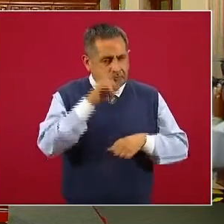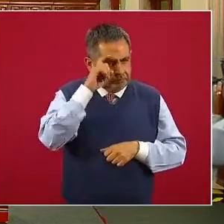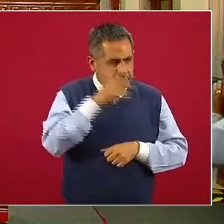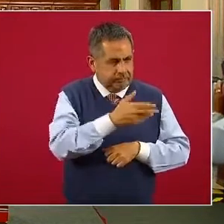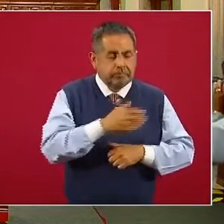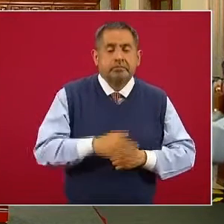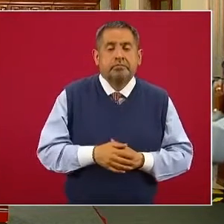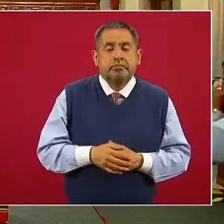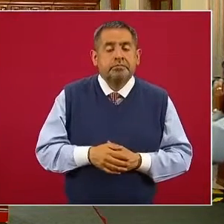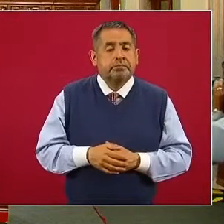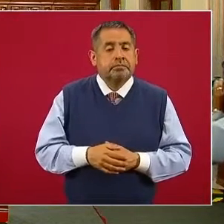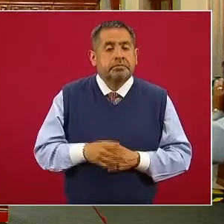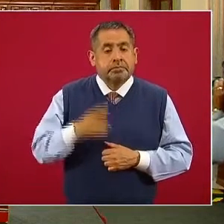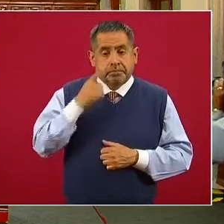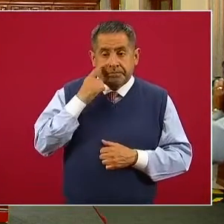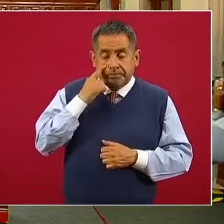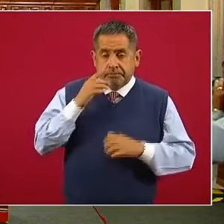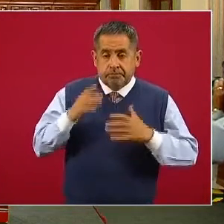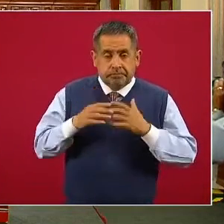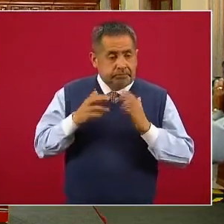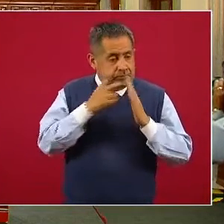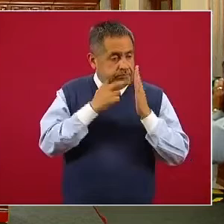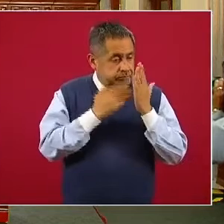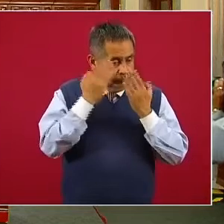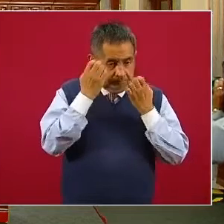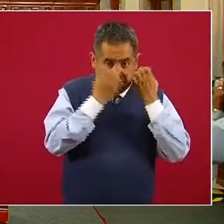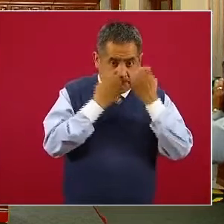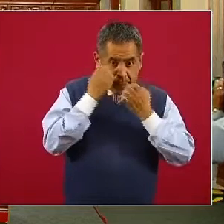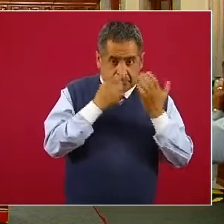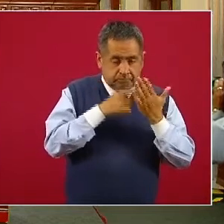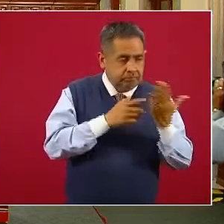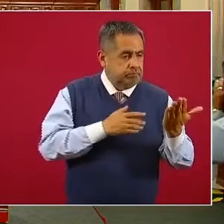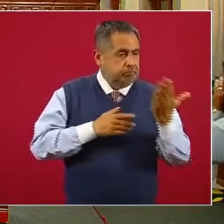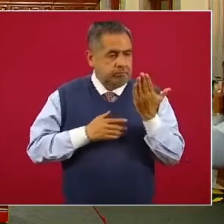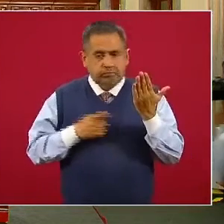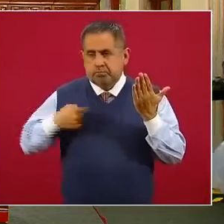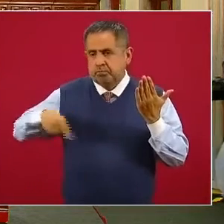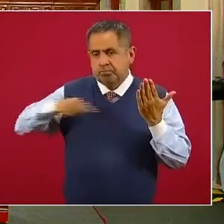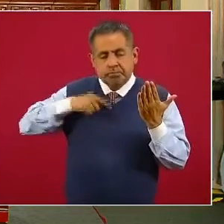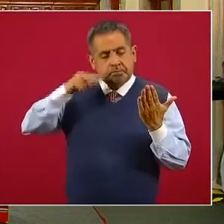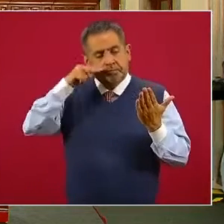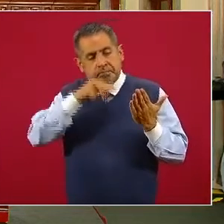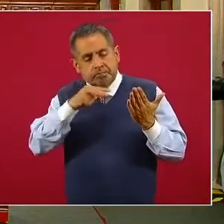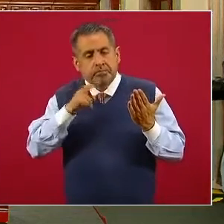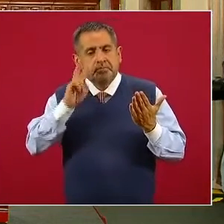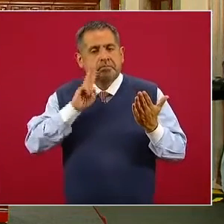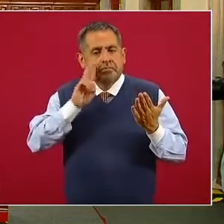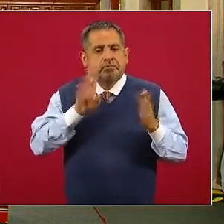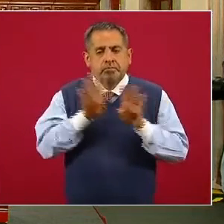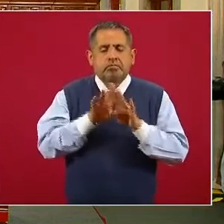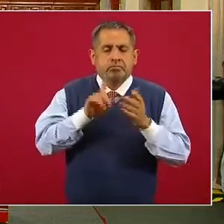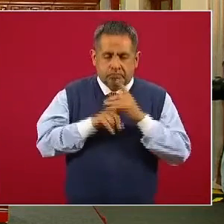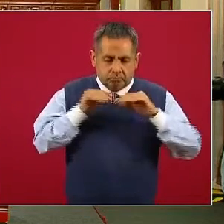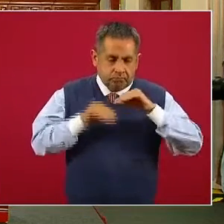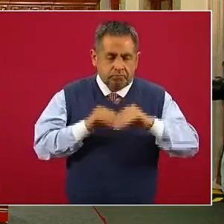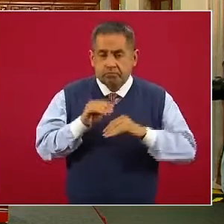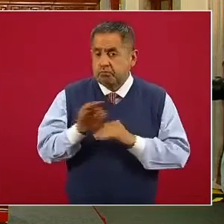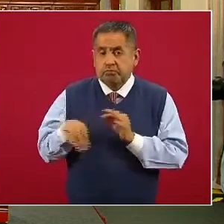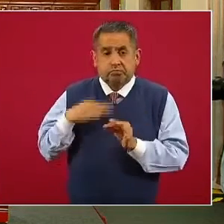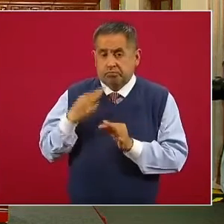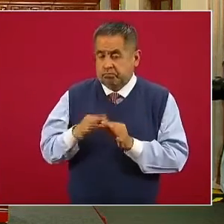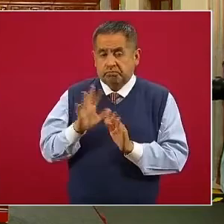Trabajamos en la revisión del protocolo propuesto por la Comisión Interinstitucional para la Formación de Recursos Humanos en la Salud. Está